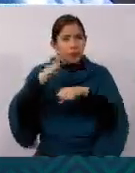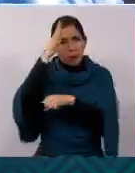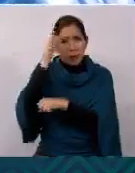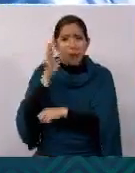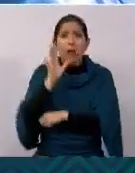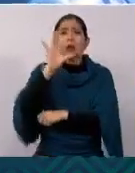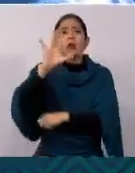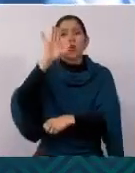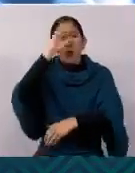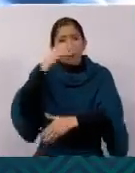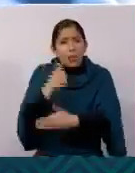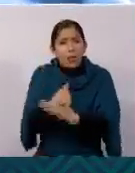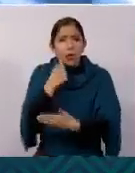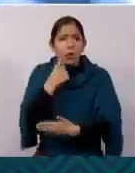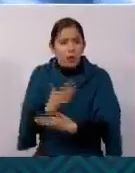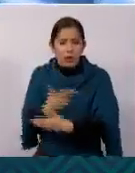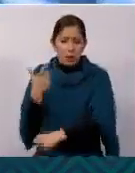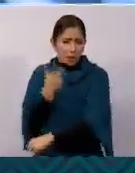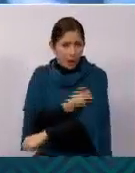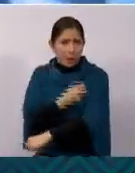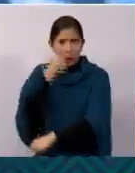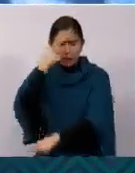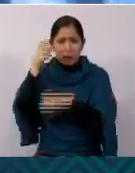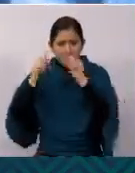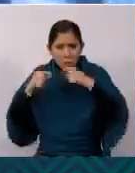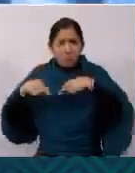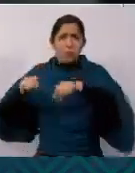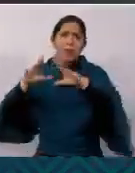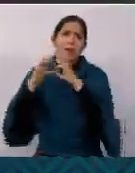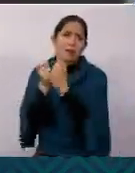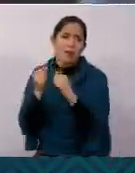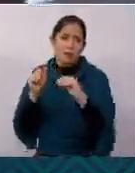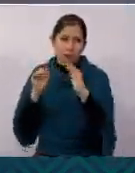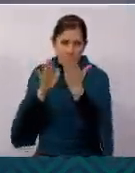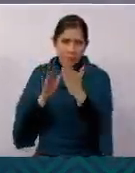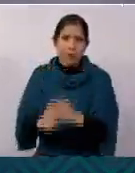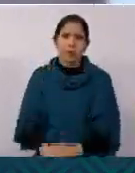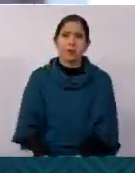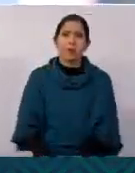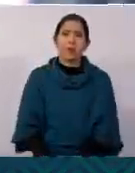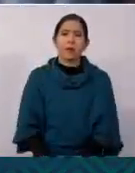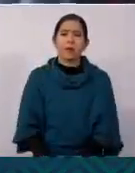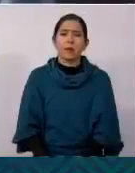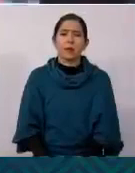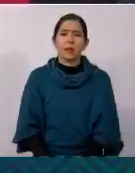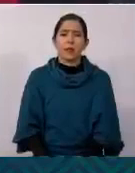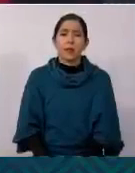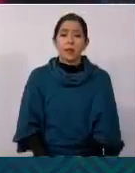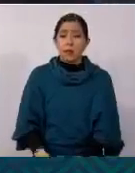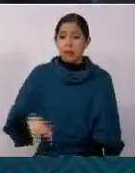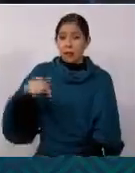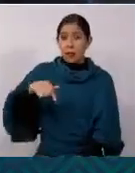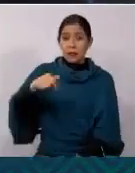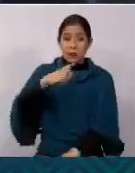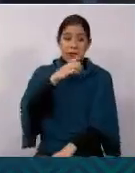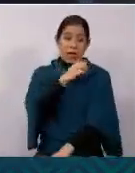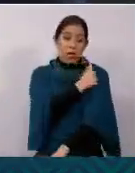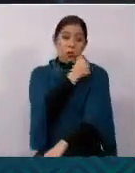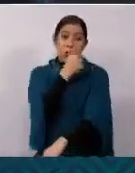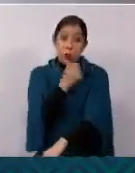para garantizar las clases presenciales. Bien, el esfuerzo que han hecho nuestras autoridades departamentales,